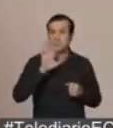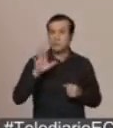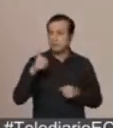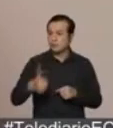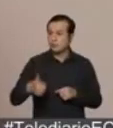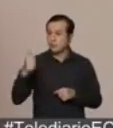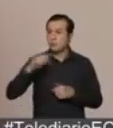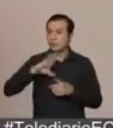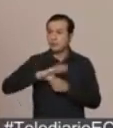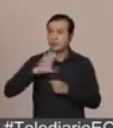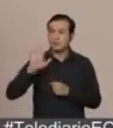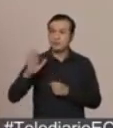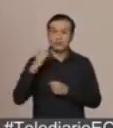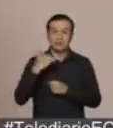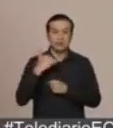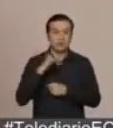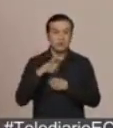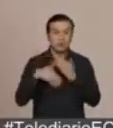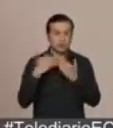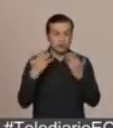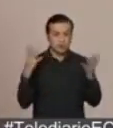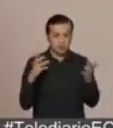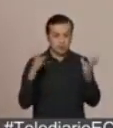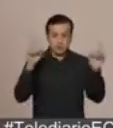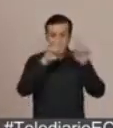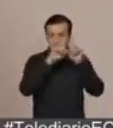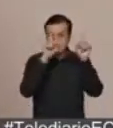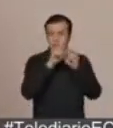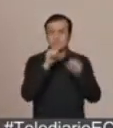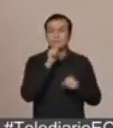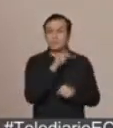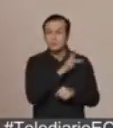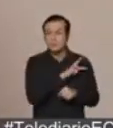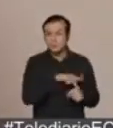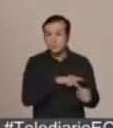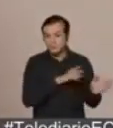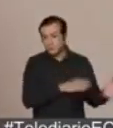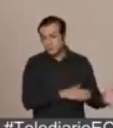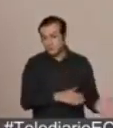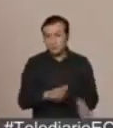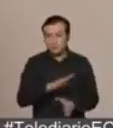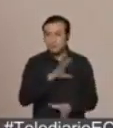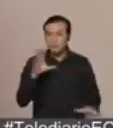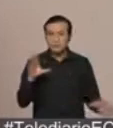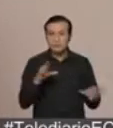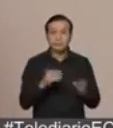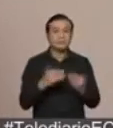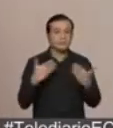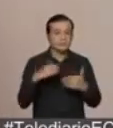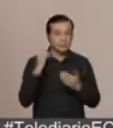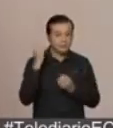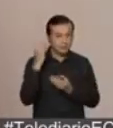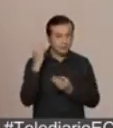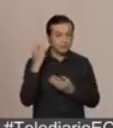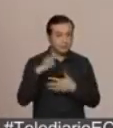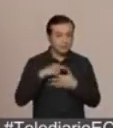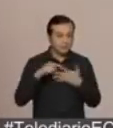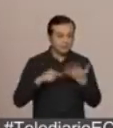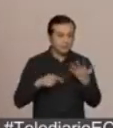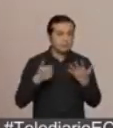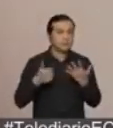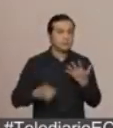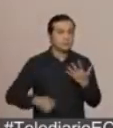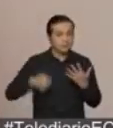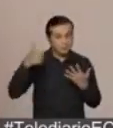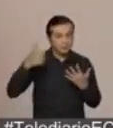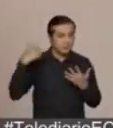de salud, evidentemente, y el sector privado, lógicamente, para poder tener toda la información requerida por las aduanas